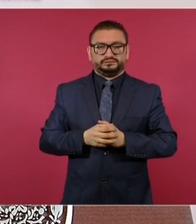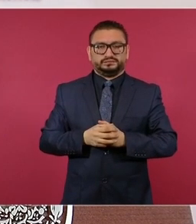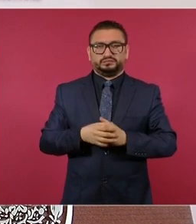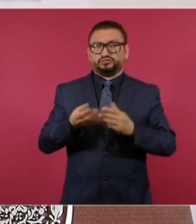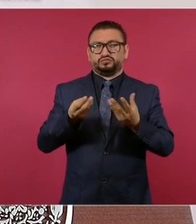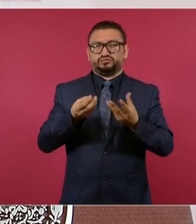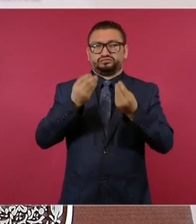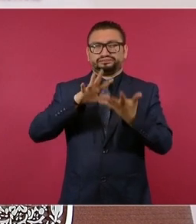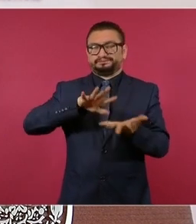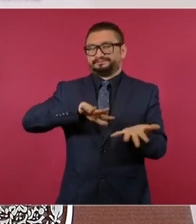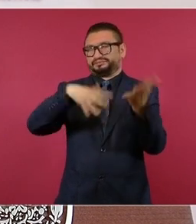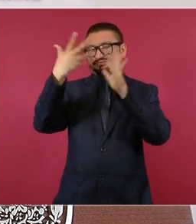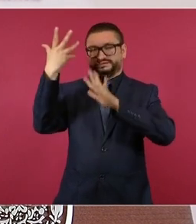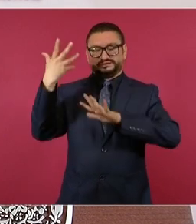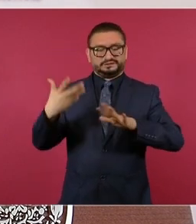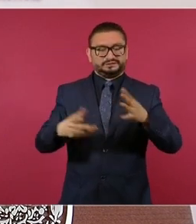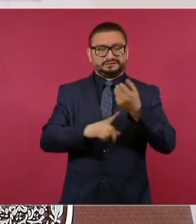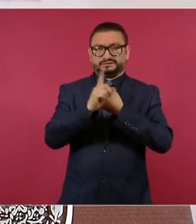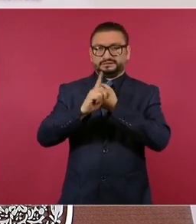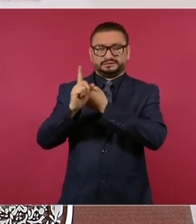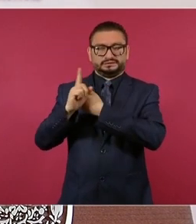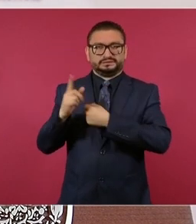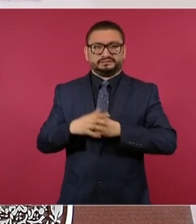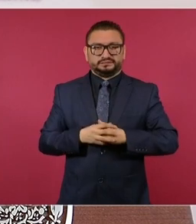mucha violencia.